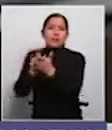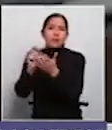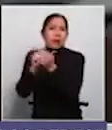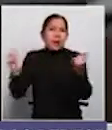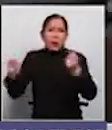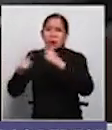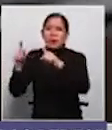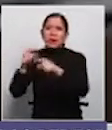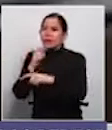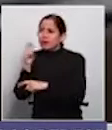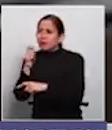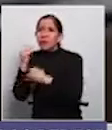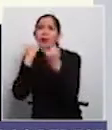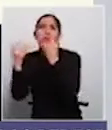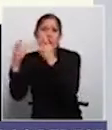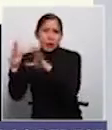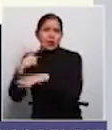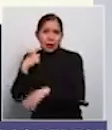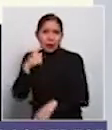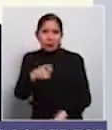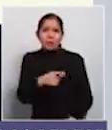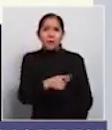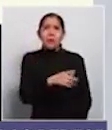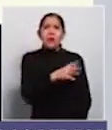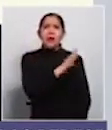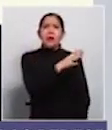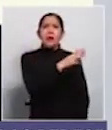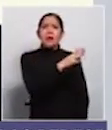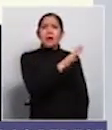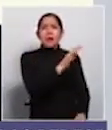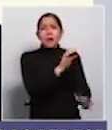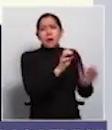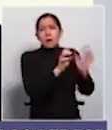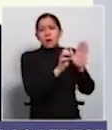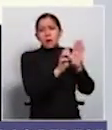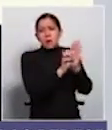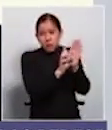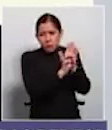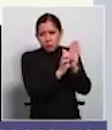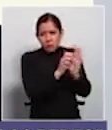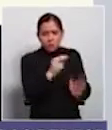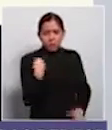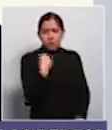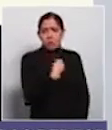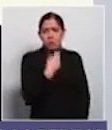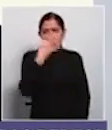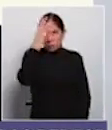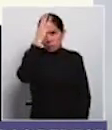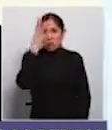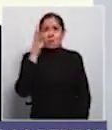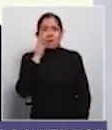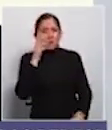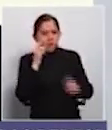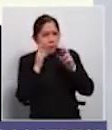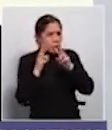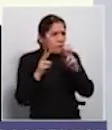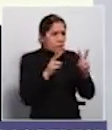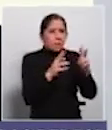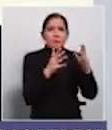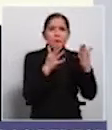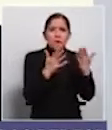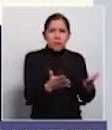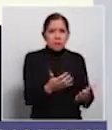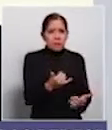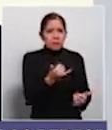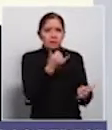internacional. Ahora, en caso de que nosotros, padres de familia, podamos observar que existe algún tipo de